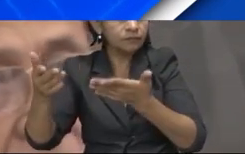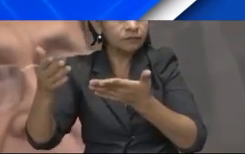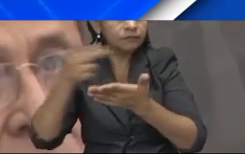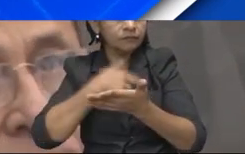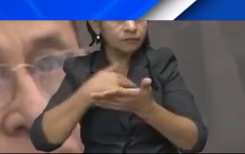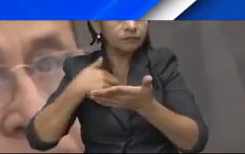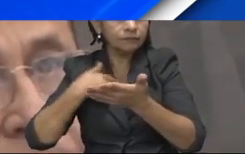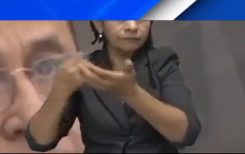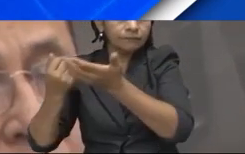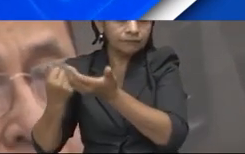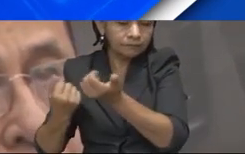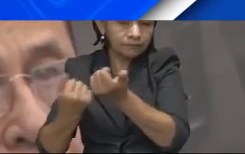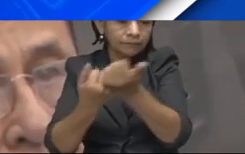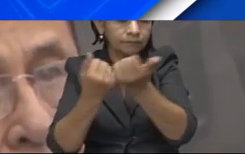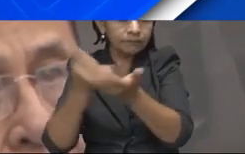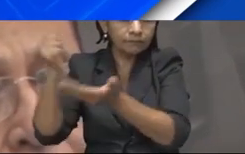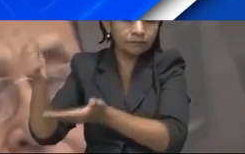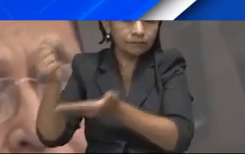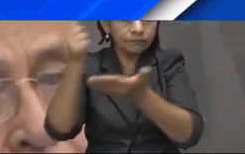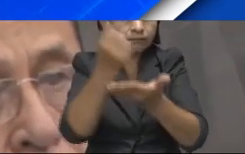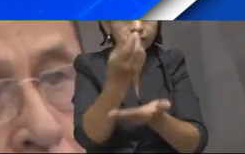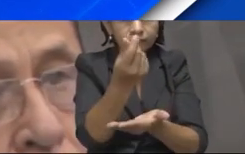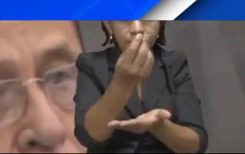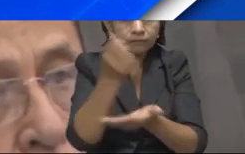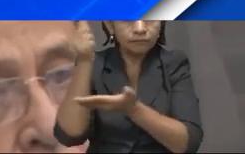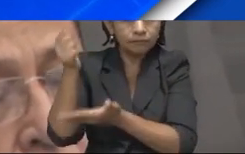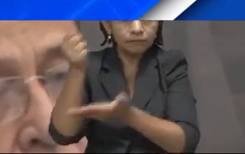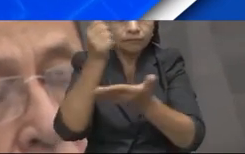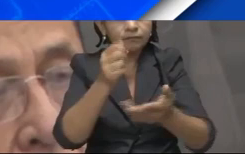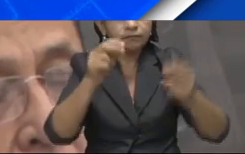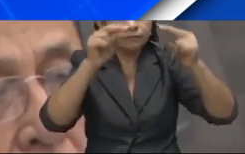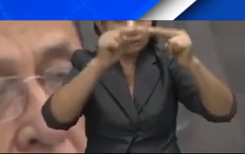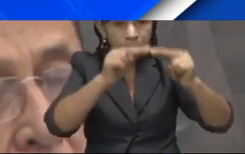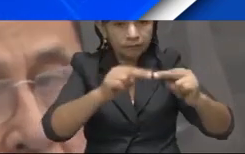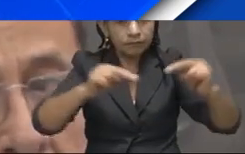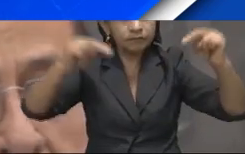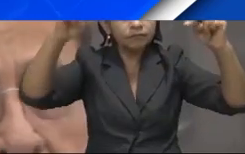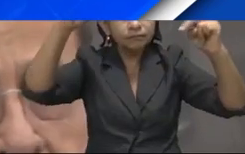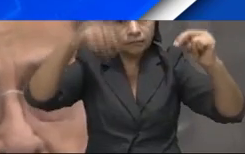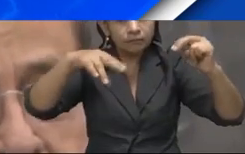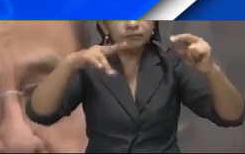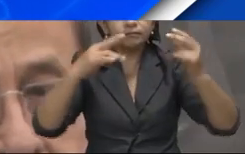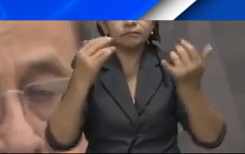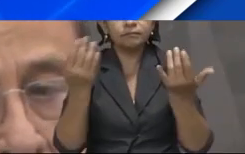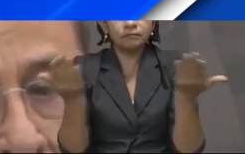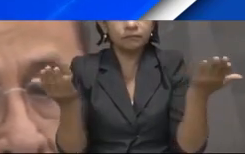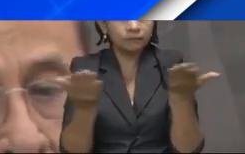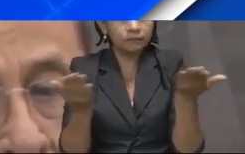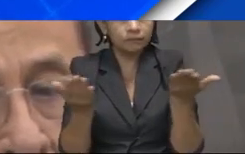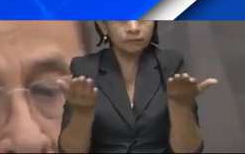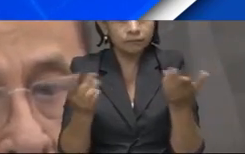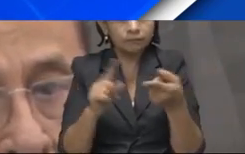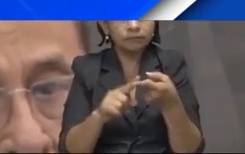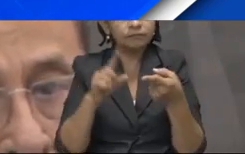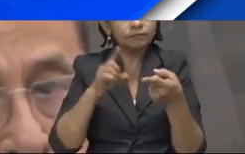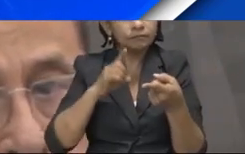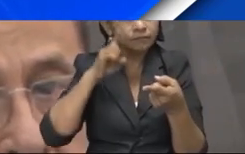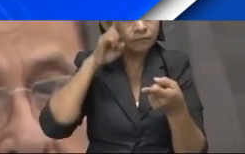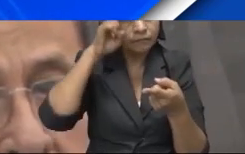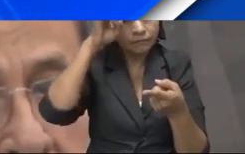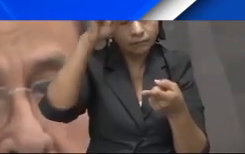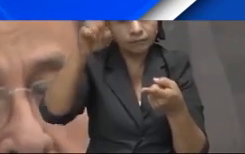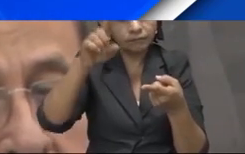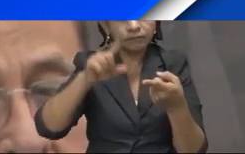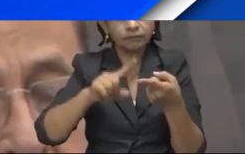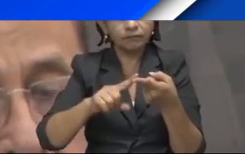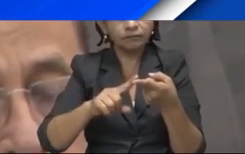venido financiando al sector eléctrico, tanto en el desarrollo del